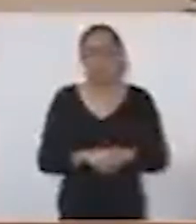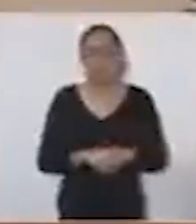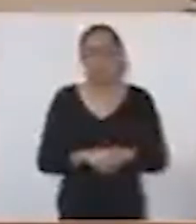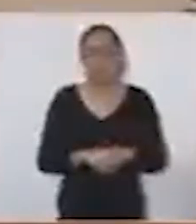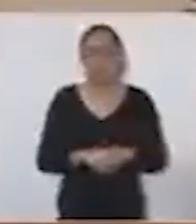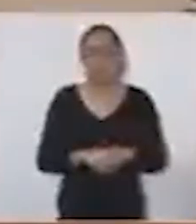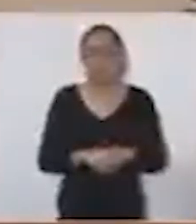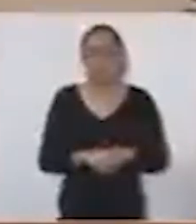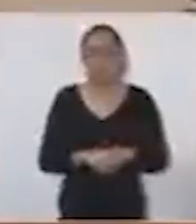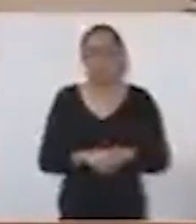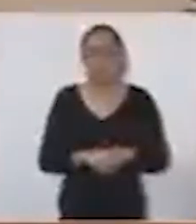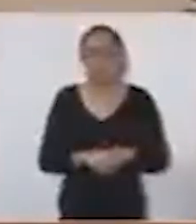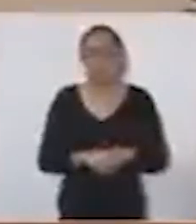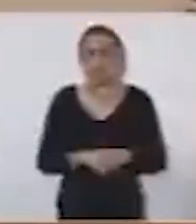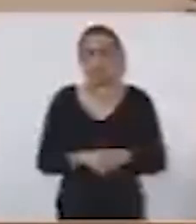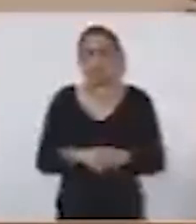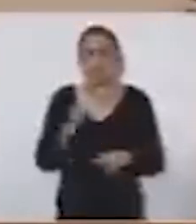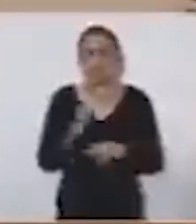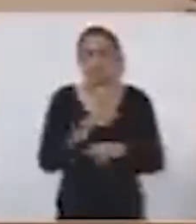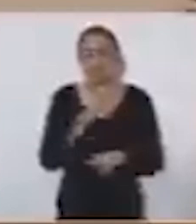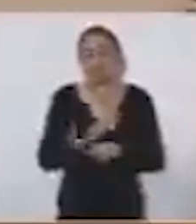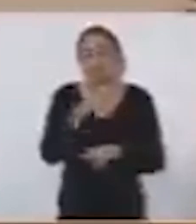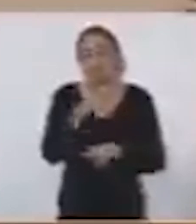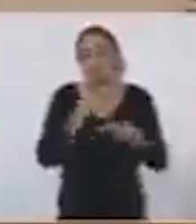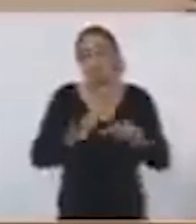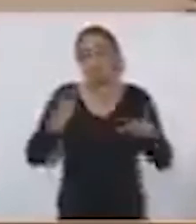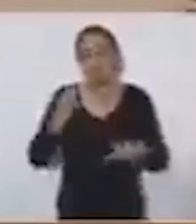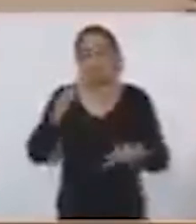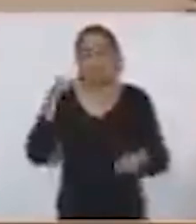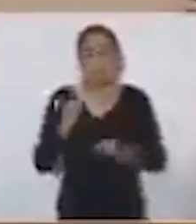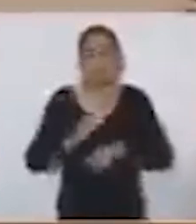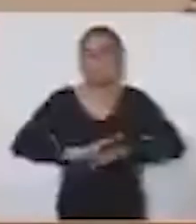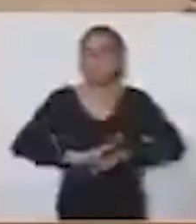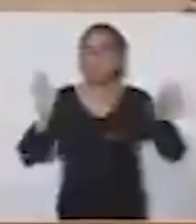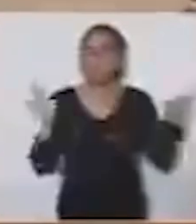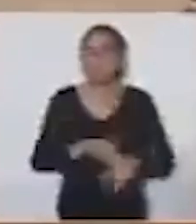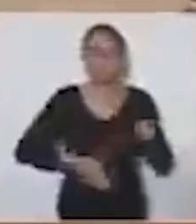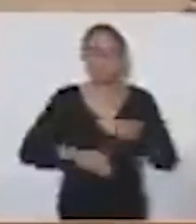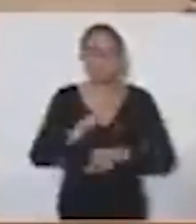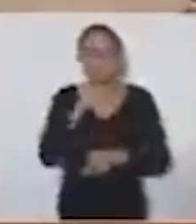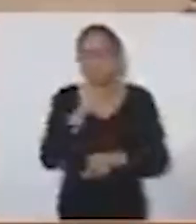prometiendo y todo se encontró una porquería